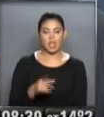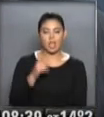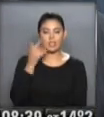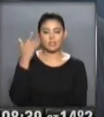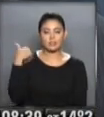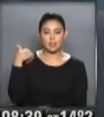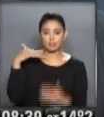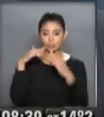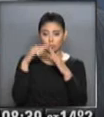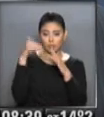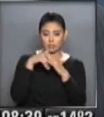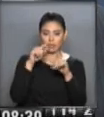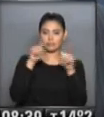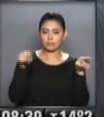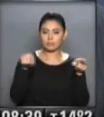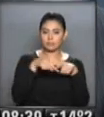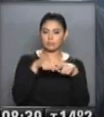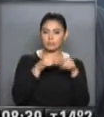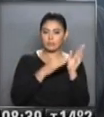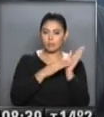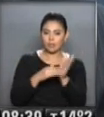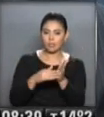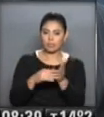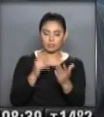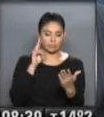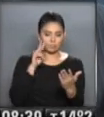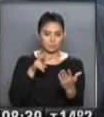En mi casa llegó un certificado del MIT